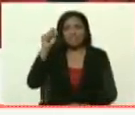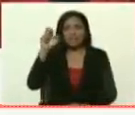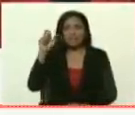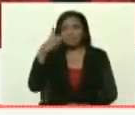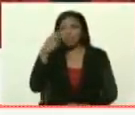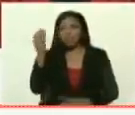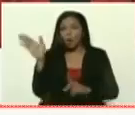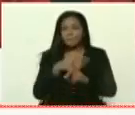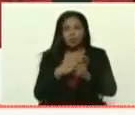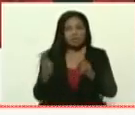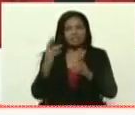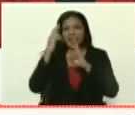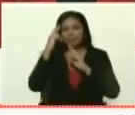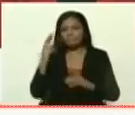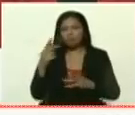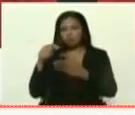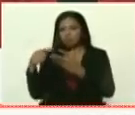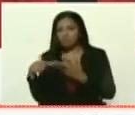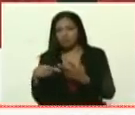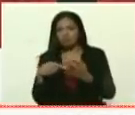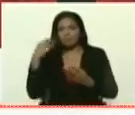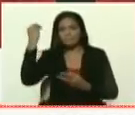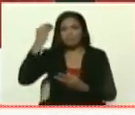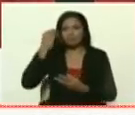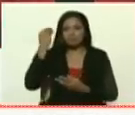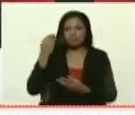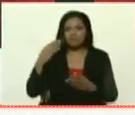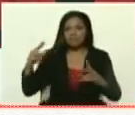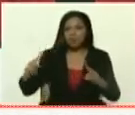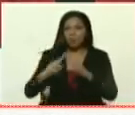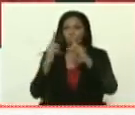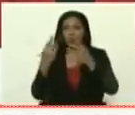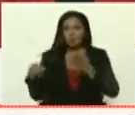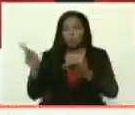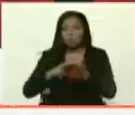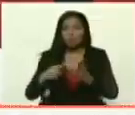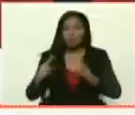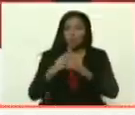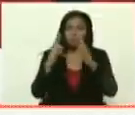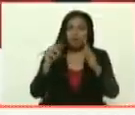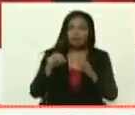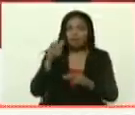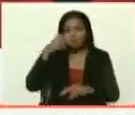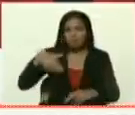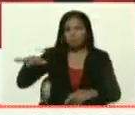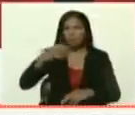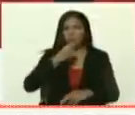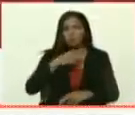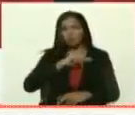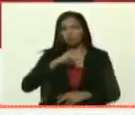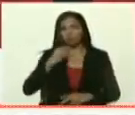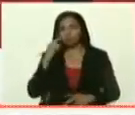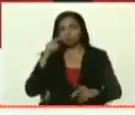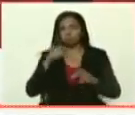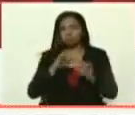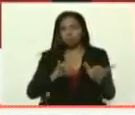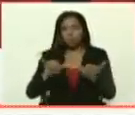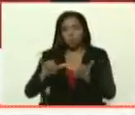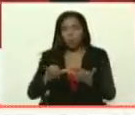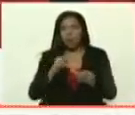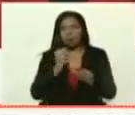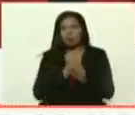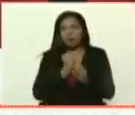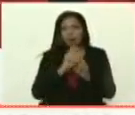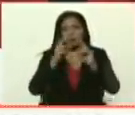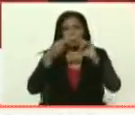violencia, del respeto a la diversidad, del encuentro, del reencuentro entre los pueblos. Y bueno, nosotros estamos dedicados a esto, a trabajar por